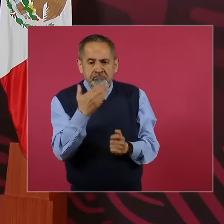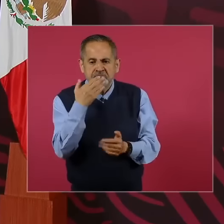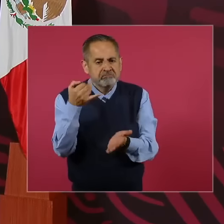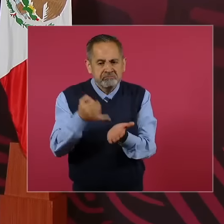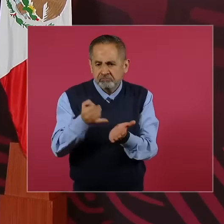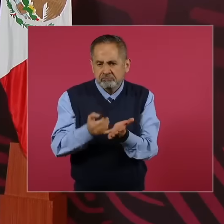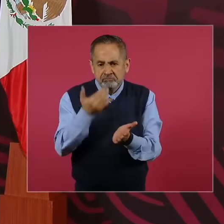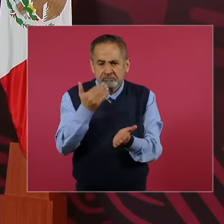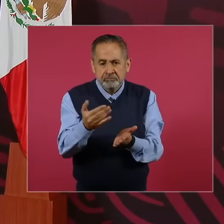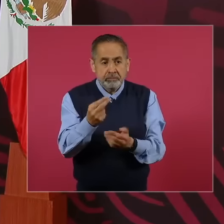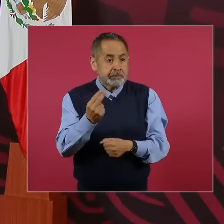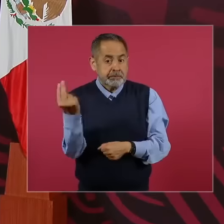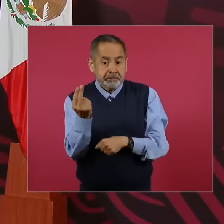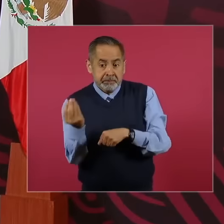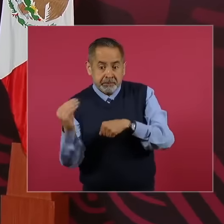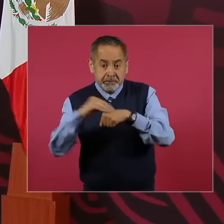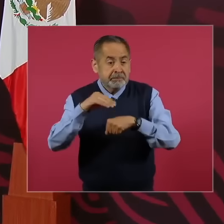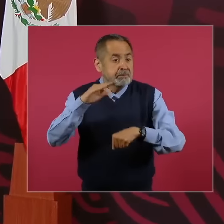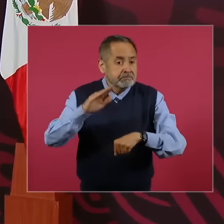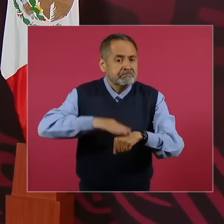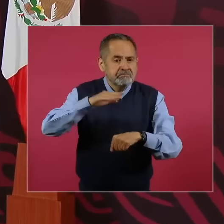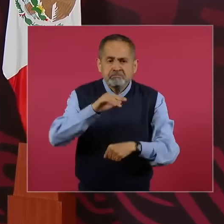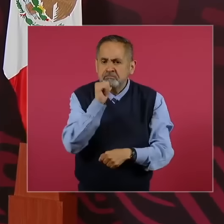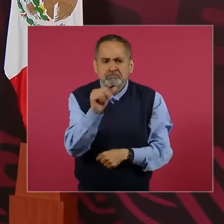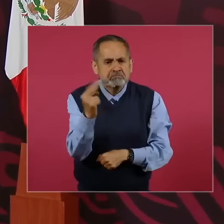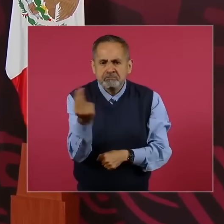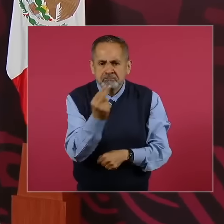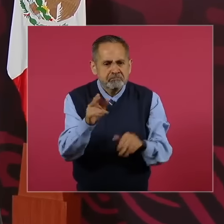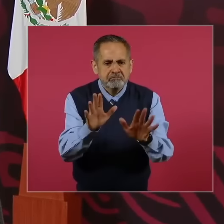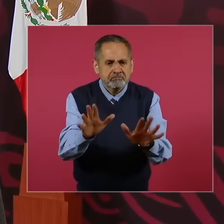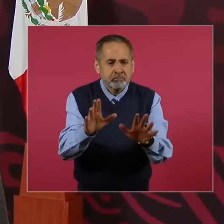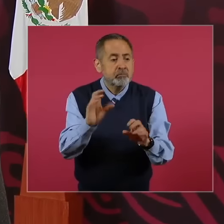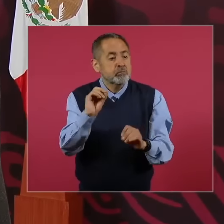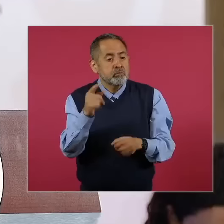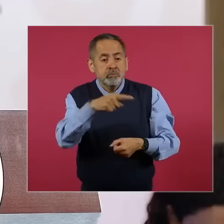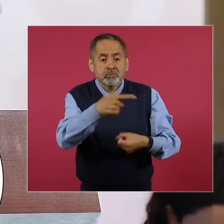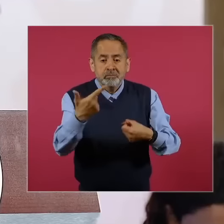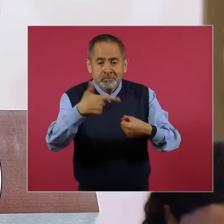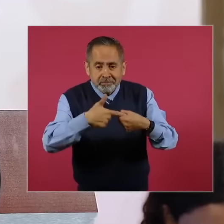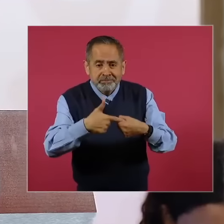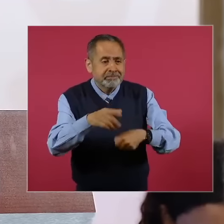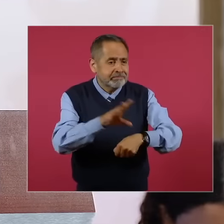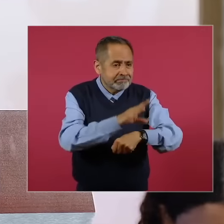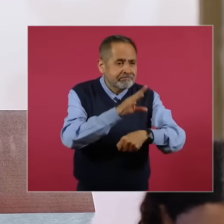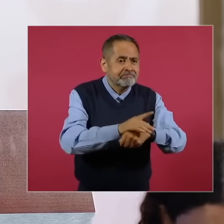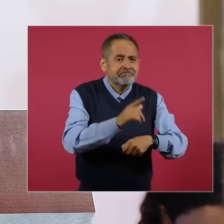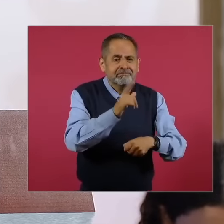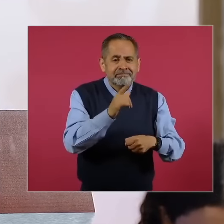ni de aumentar los precios de los combustibles, ni de